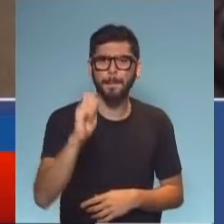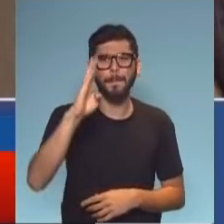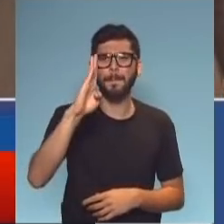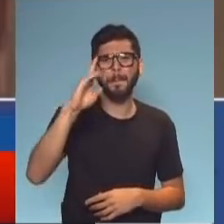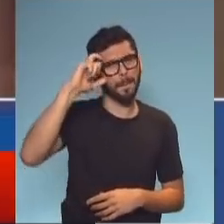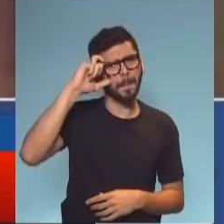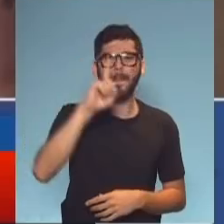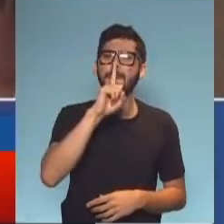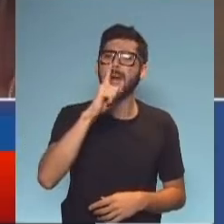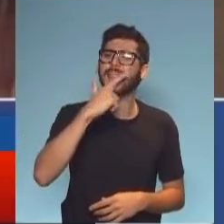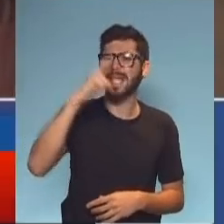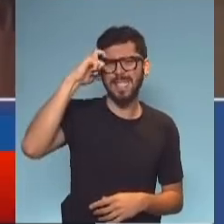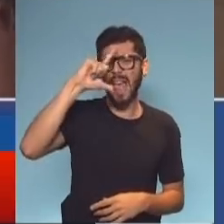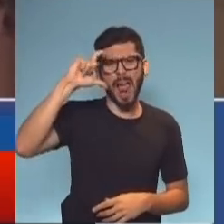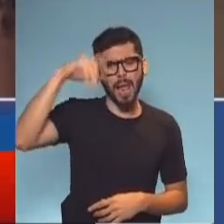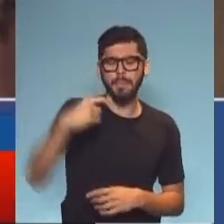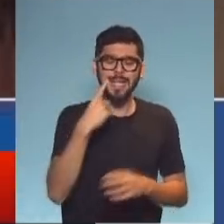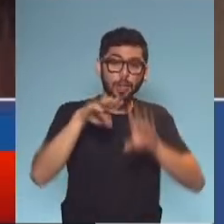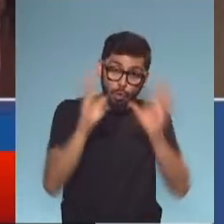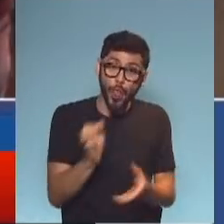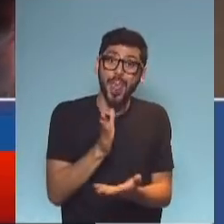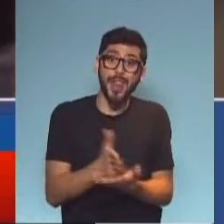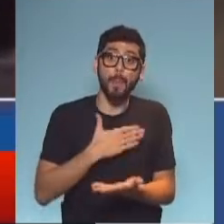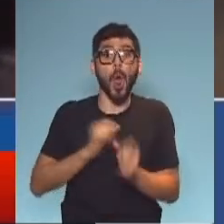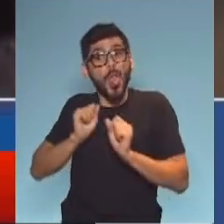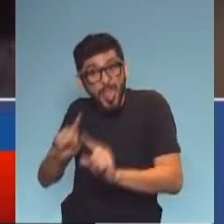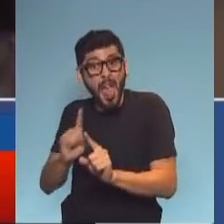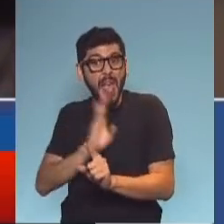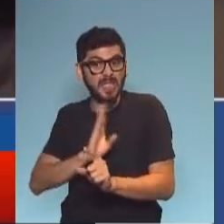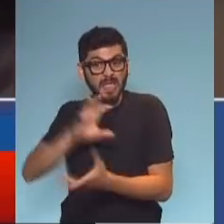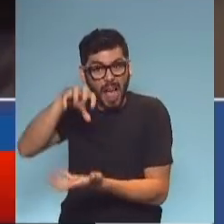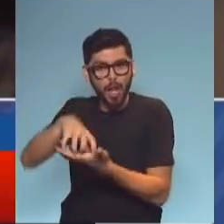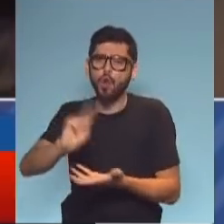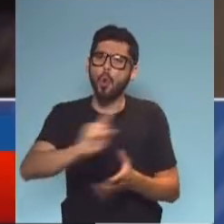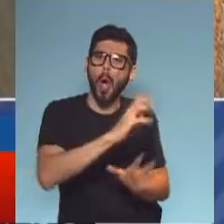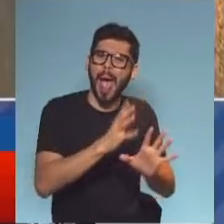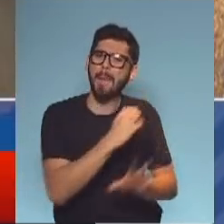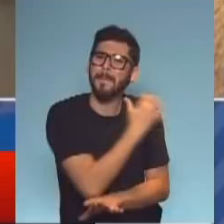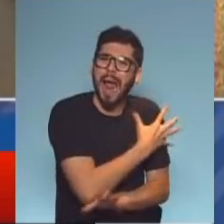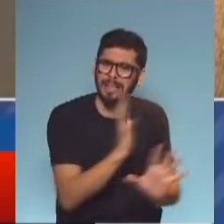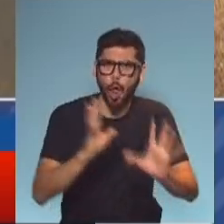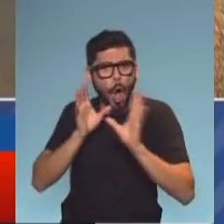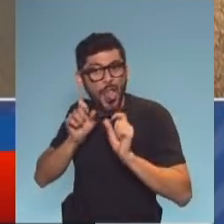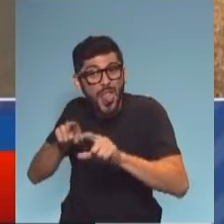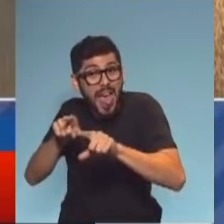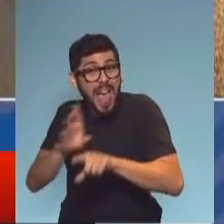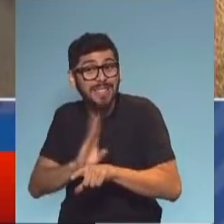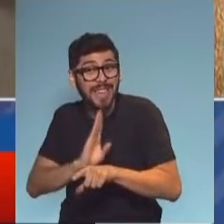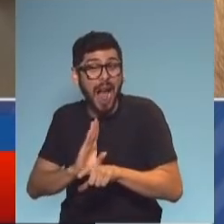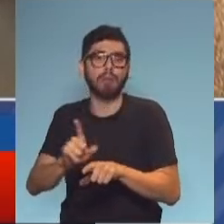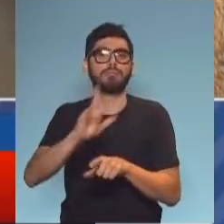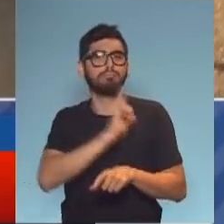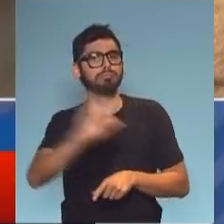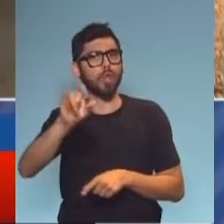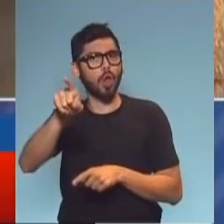B'Tselem, que es una institución de derechos humanos israelí, no estamos hablando de Palestina, israelí,